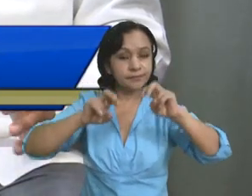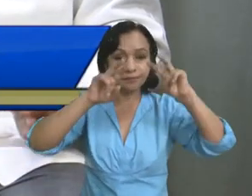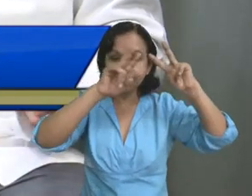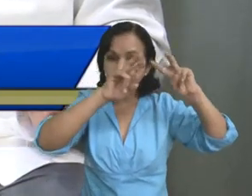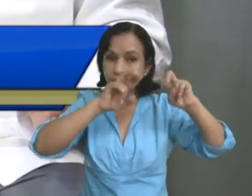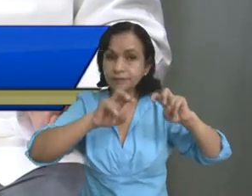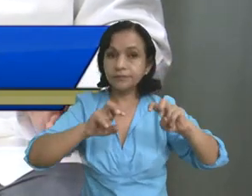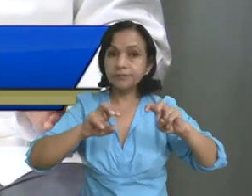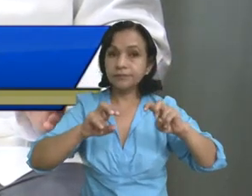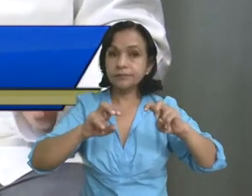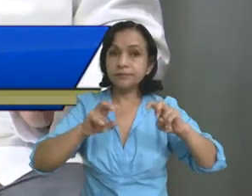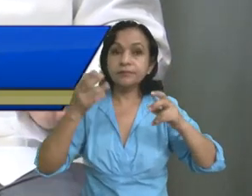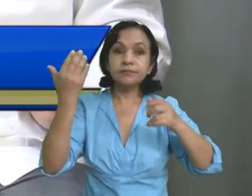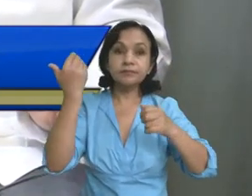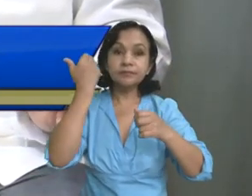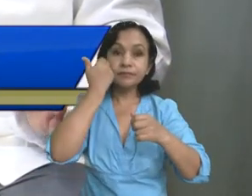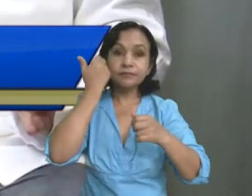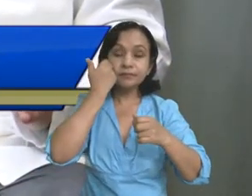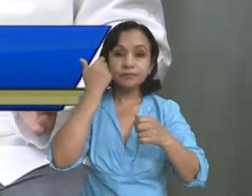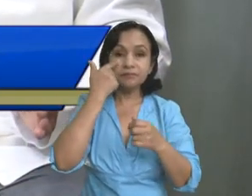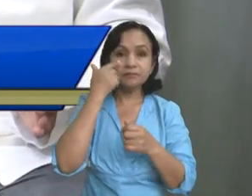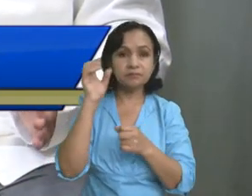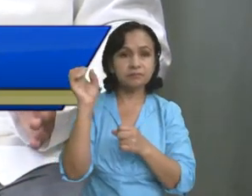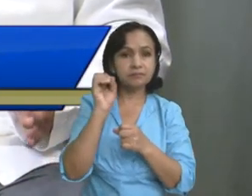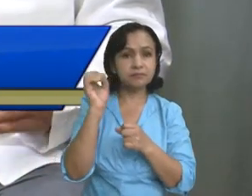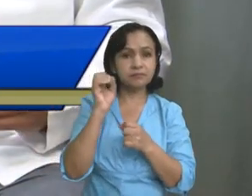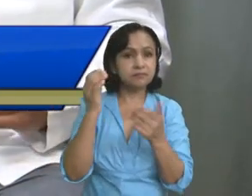porque es una enfermedad que nadie conoce, es una